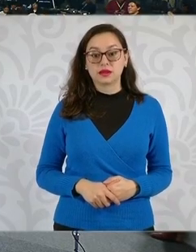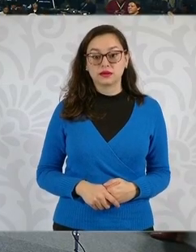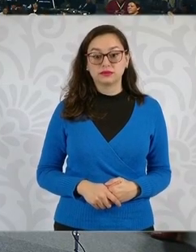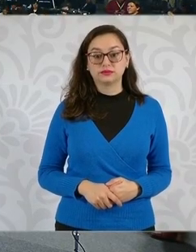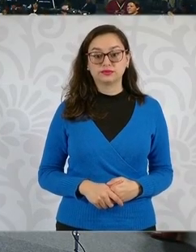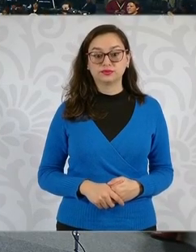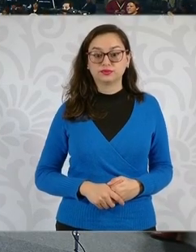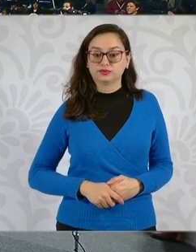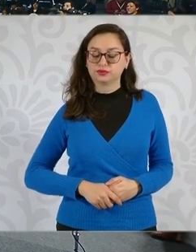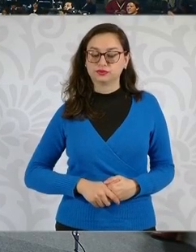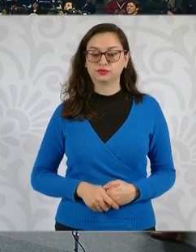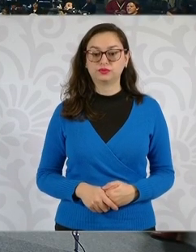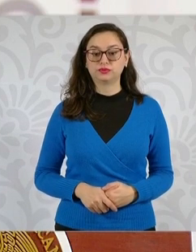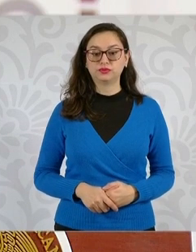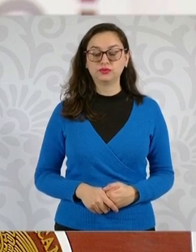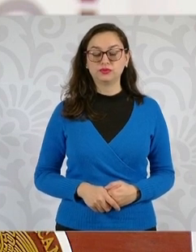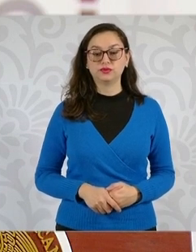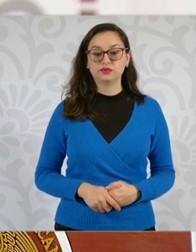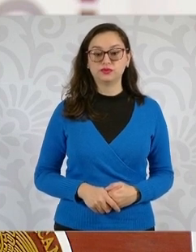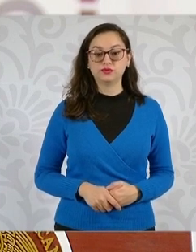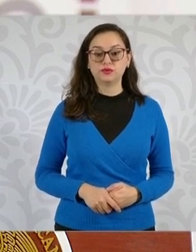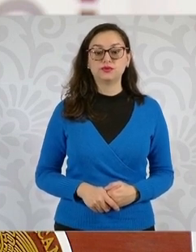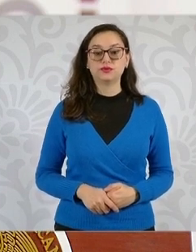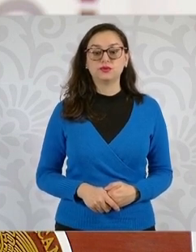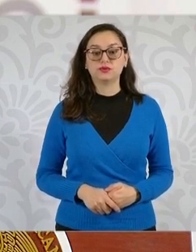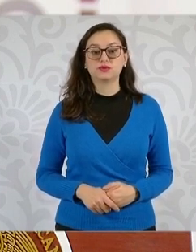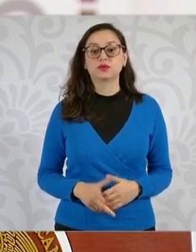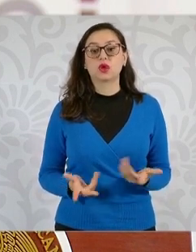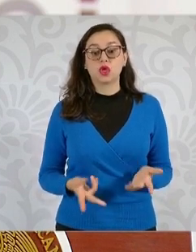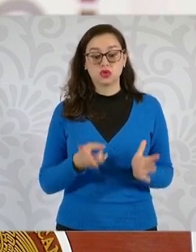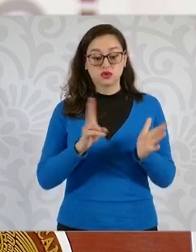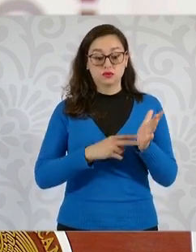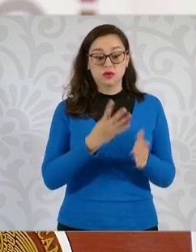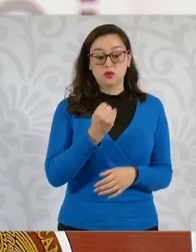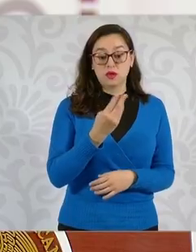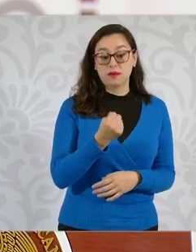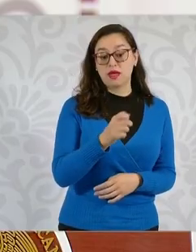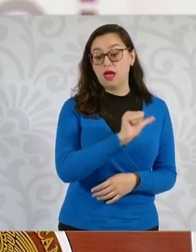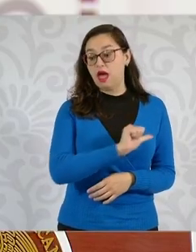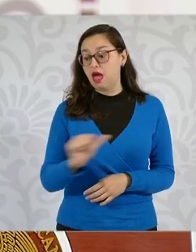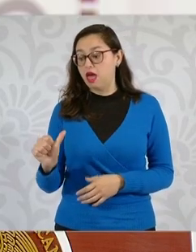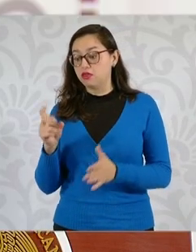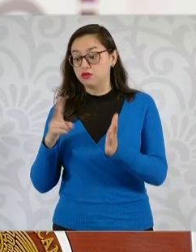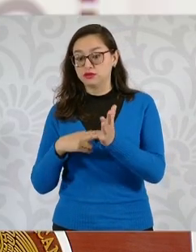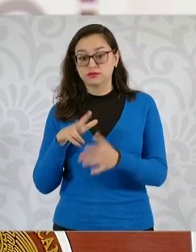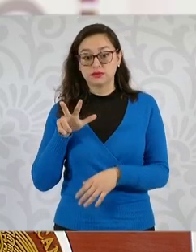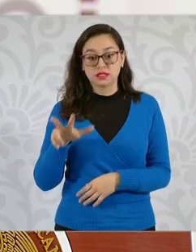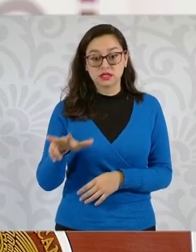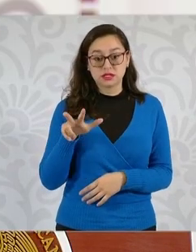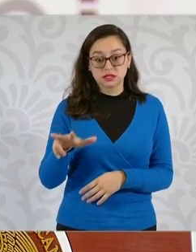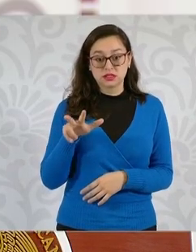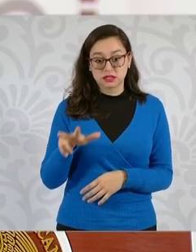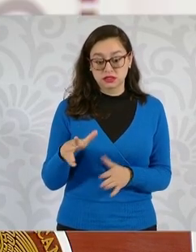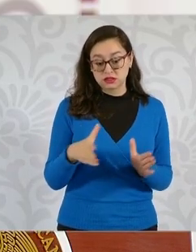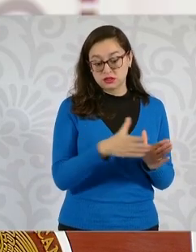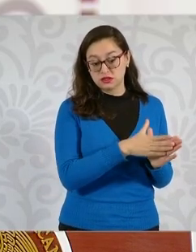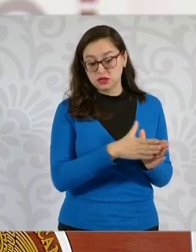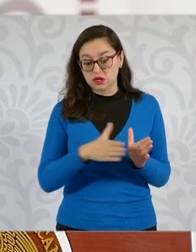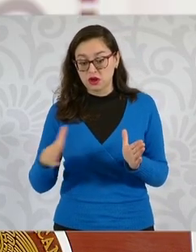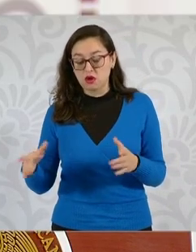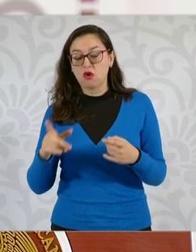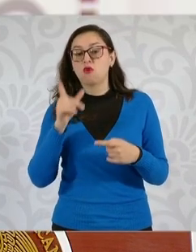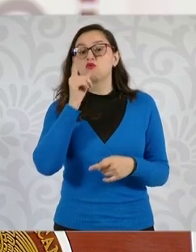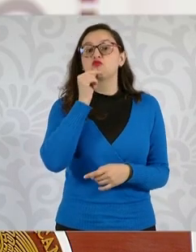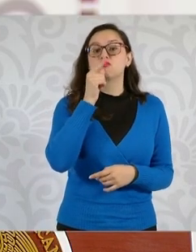De estos pagos entre 2009 y 2018 la Policía Federal Cisen,